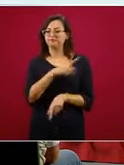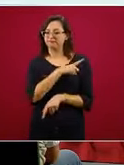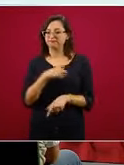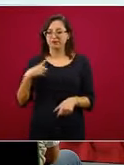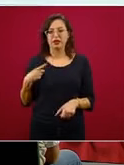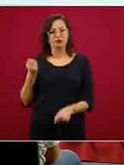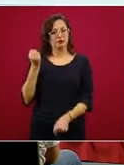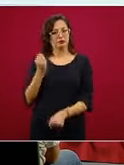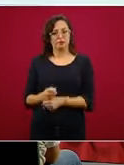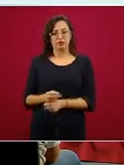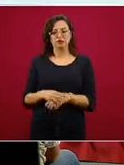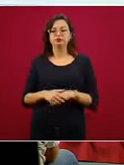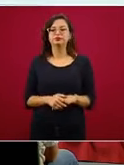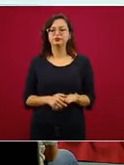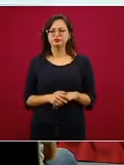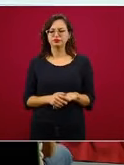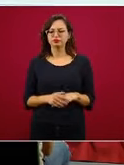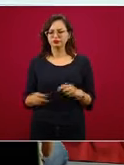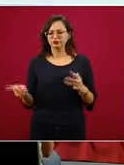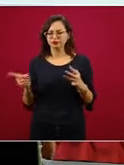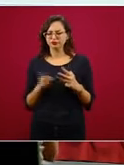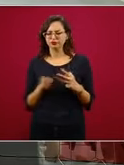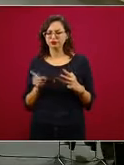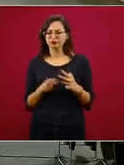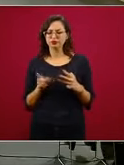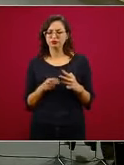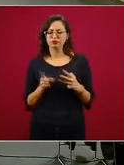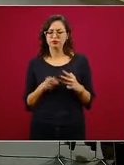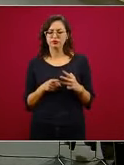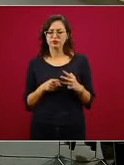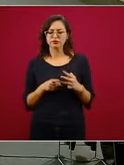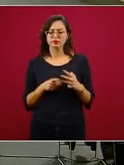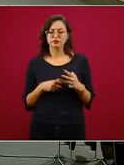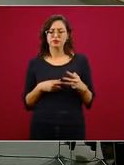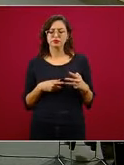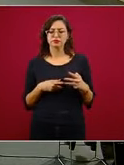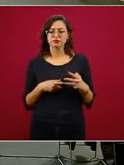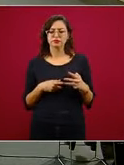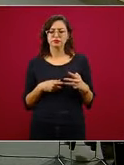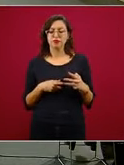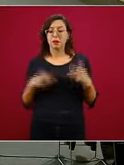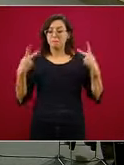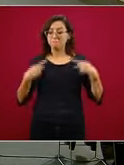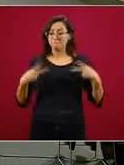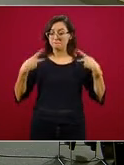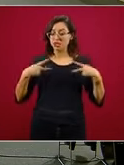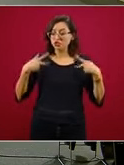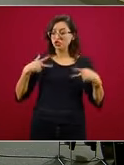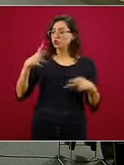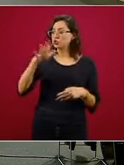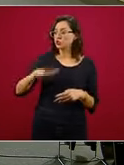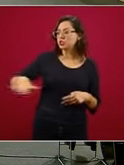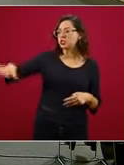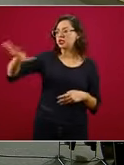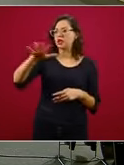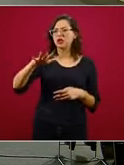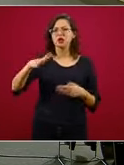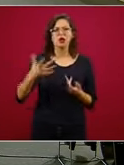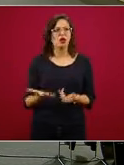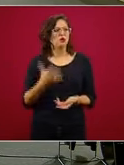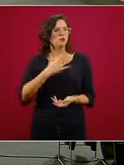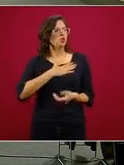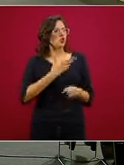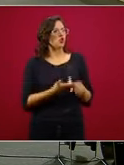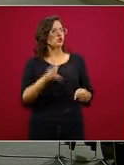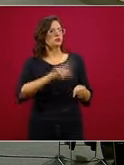atender tempranamente esto. Otro componente es que también nos hemos encontrado que hay un desconocimiento de la población de las rutas. ¿A dónde voy? ¿Qué centro de salud